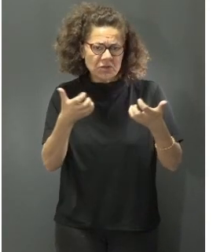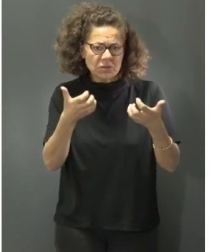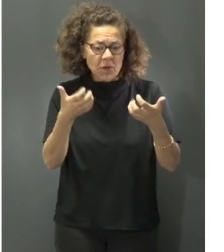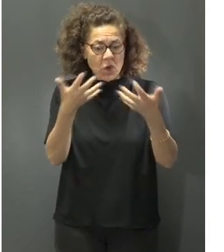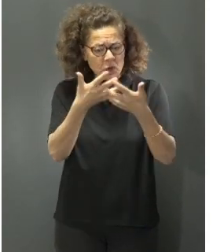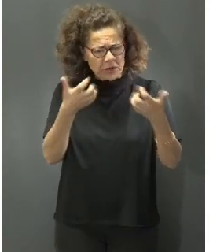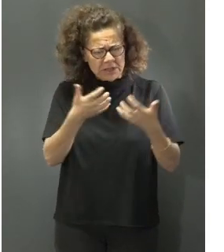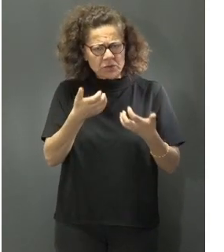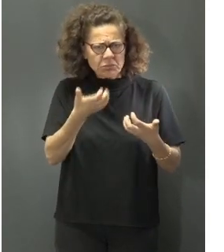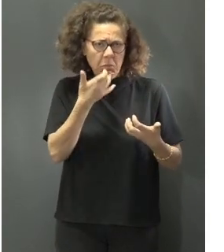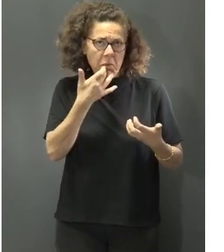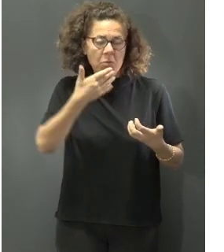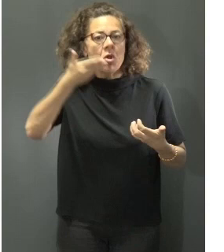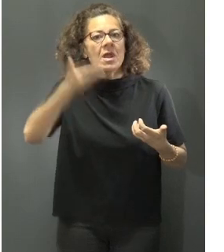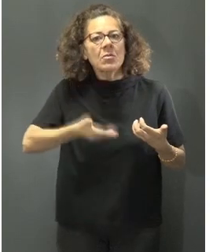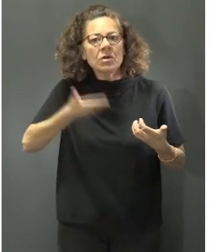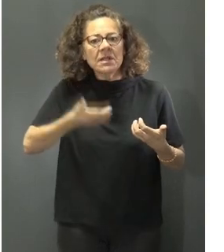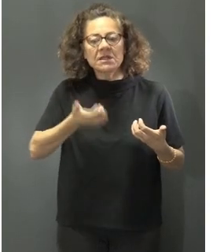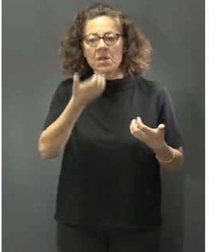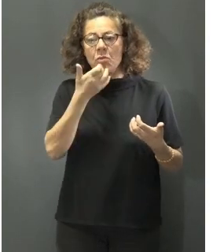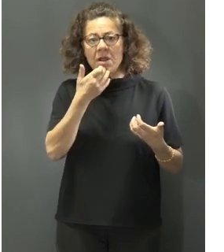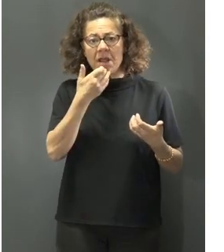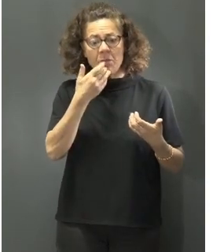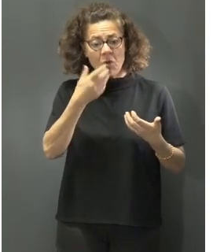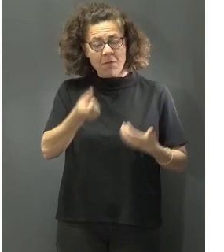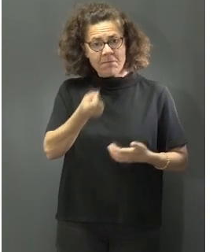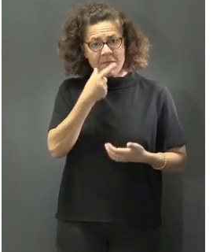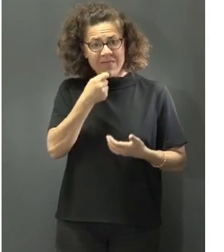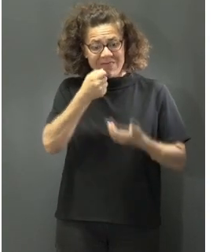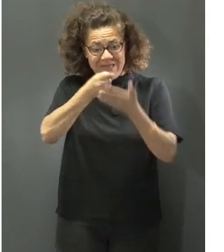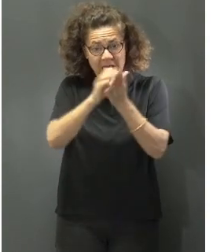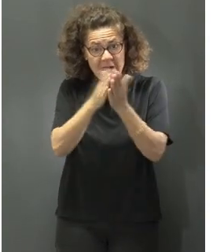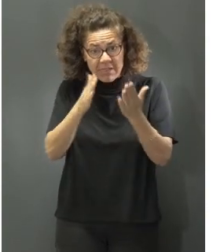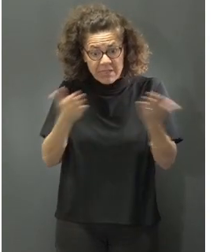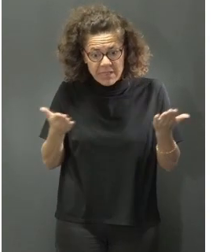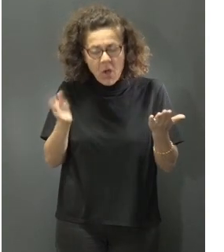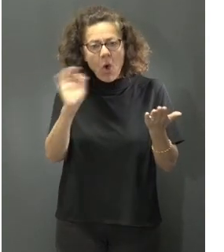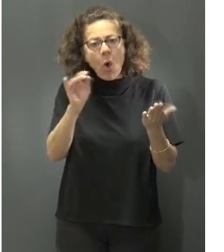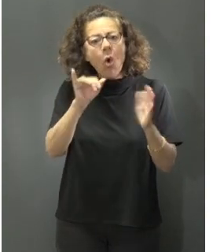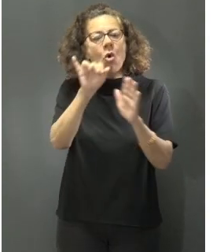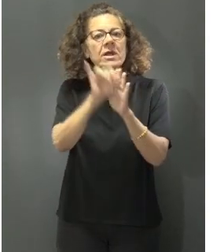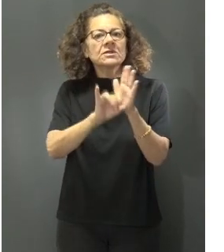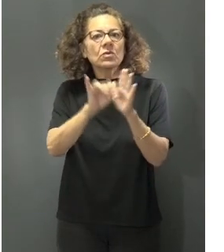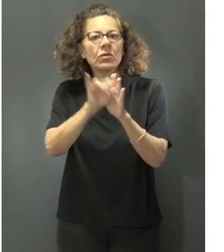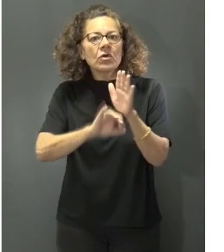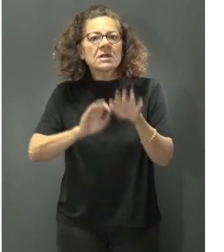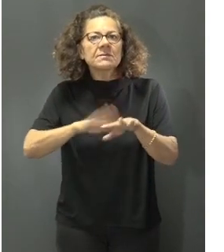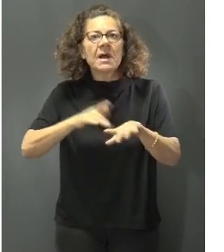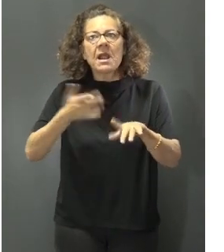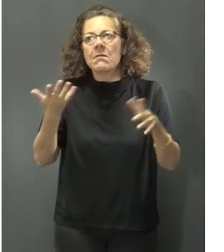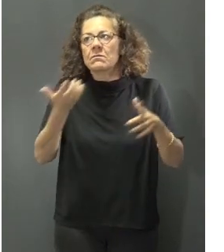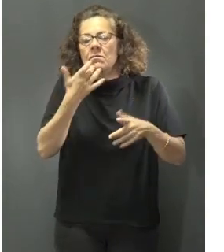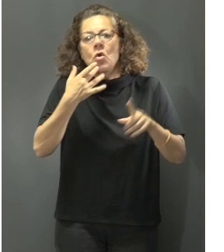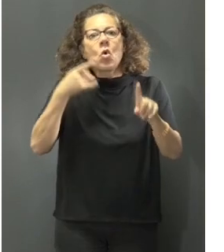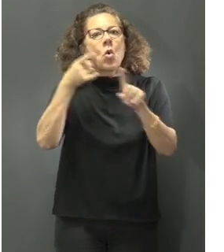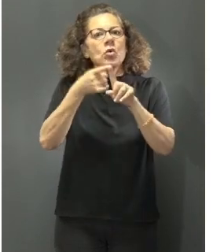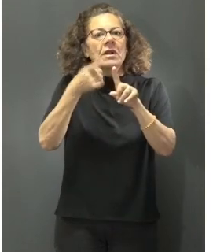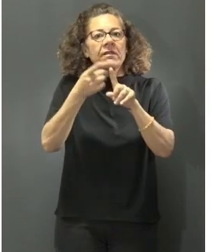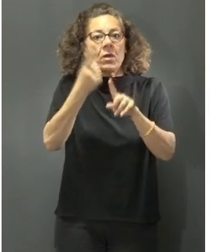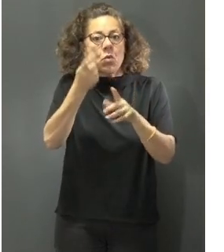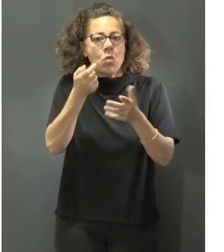son muy importantes, pues desde el prospecto de una medicación a las instrucciones para poder utilizar un